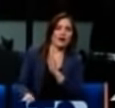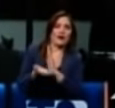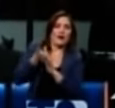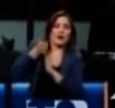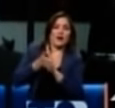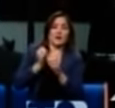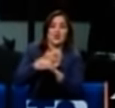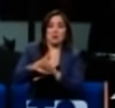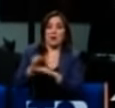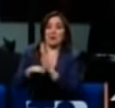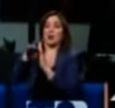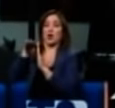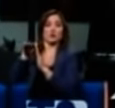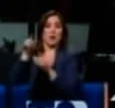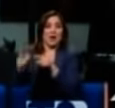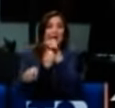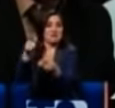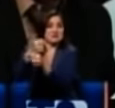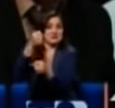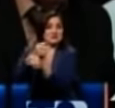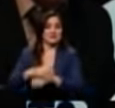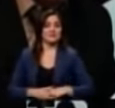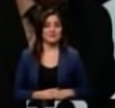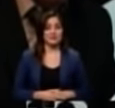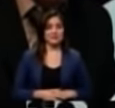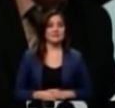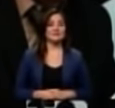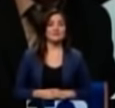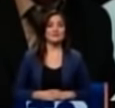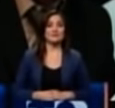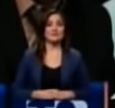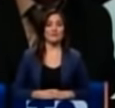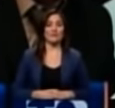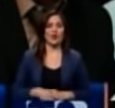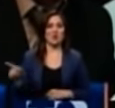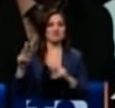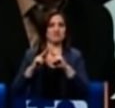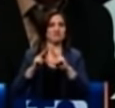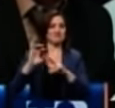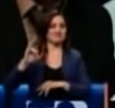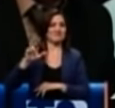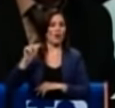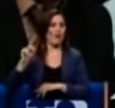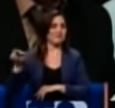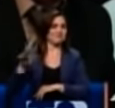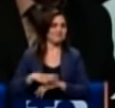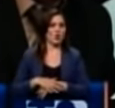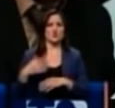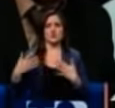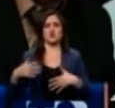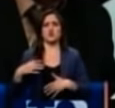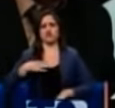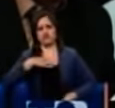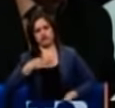a jefe de trabajadores. En esa época ya le conocí a don Juan Sandoval, un caballero